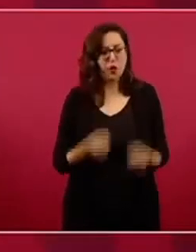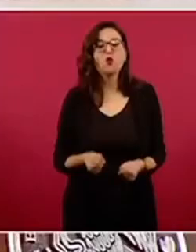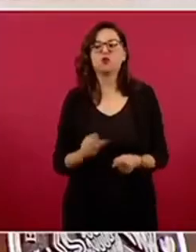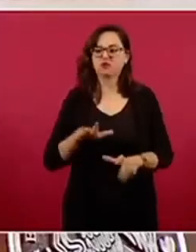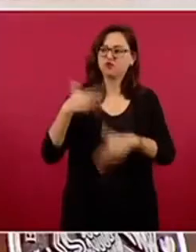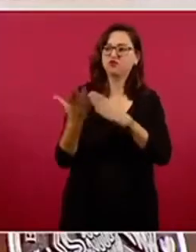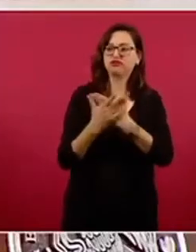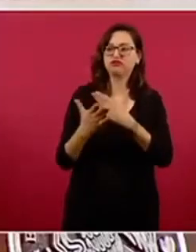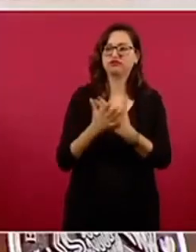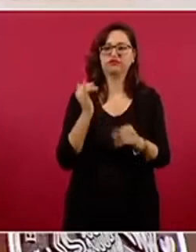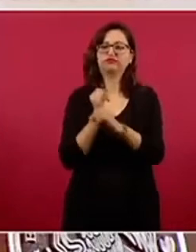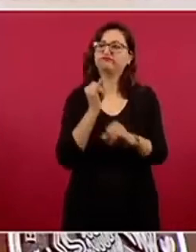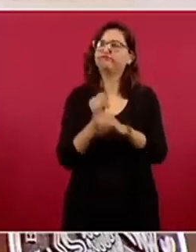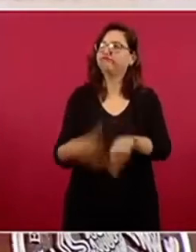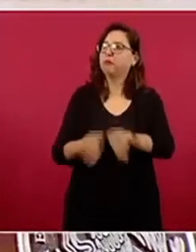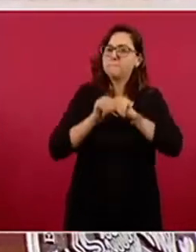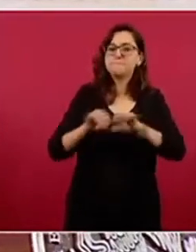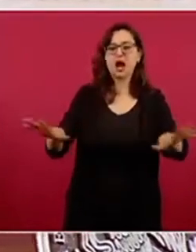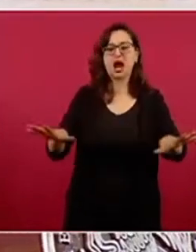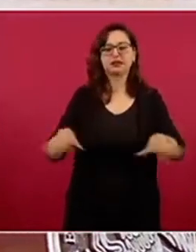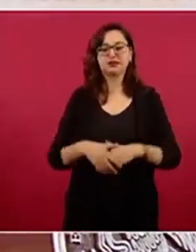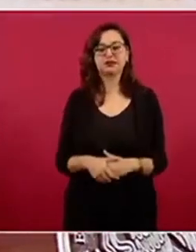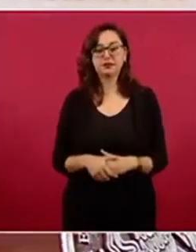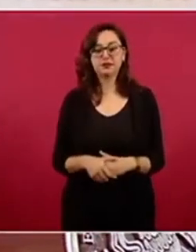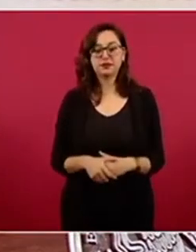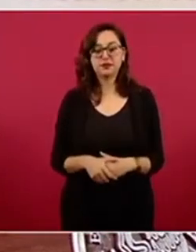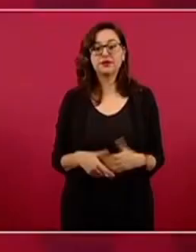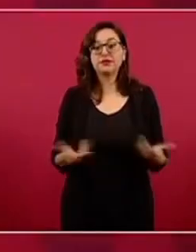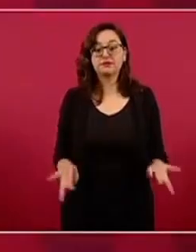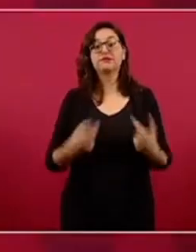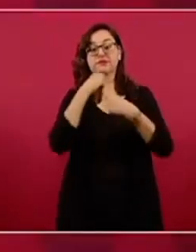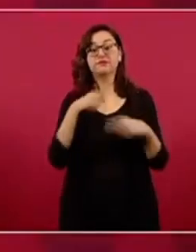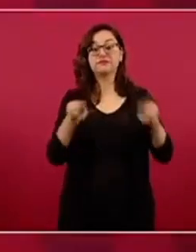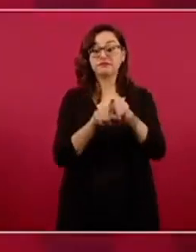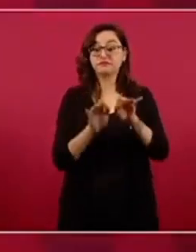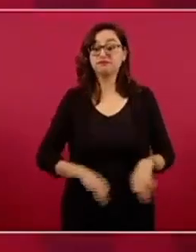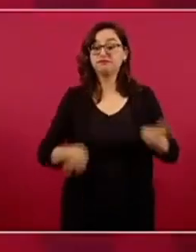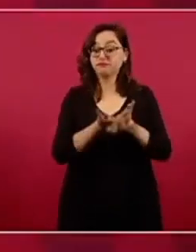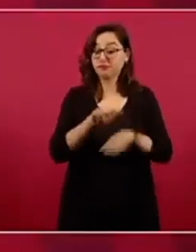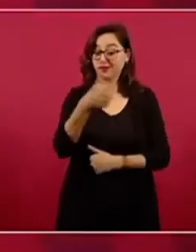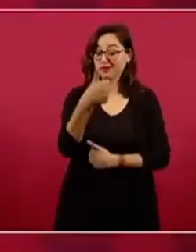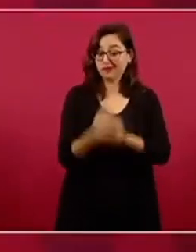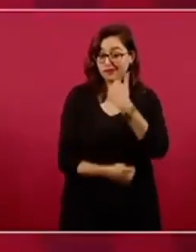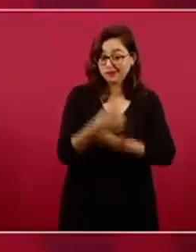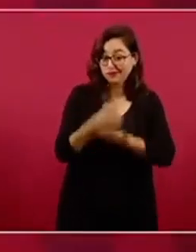que haya comunicaciones y, además, otra cosa, que haya competencia